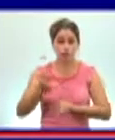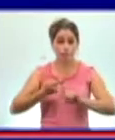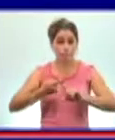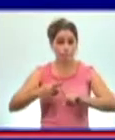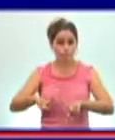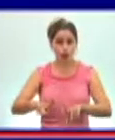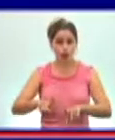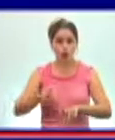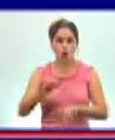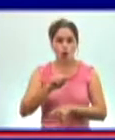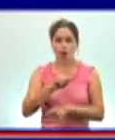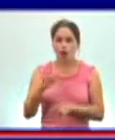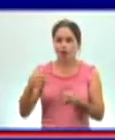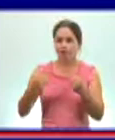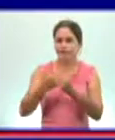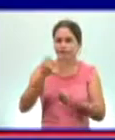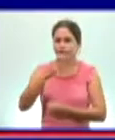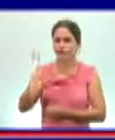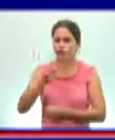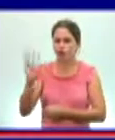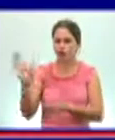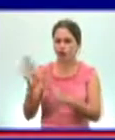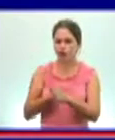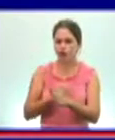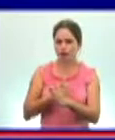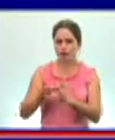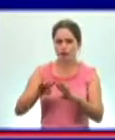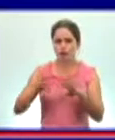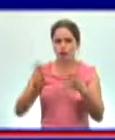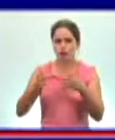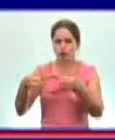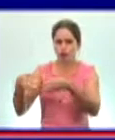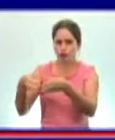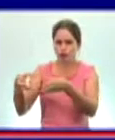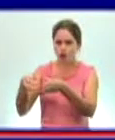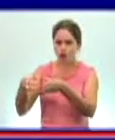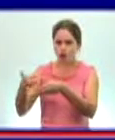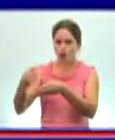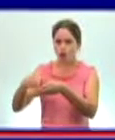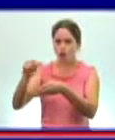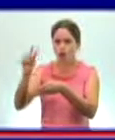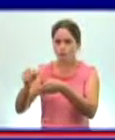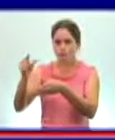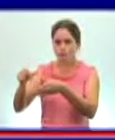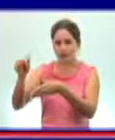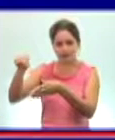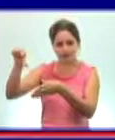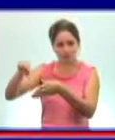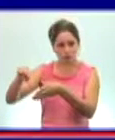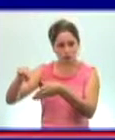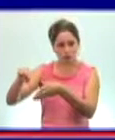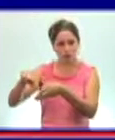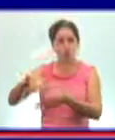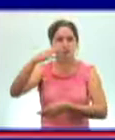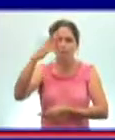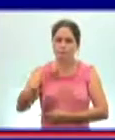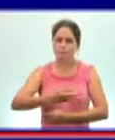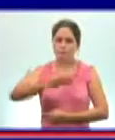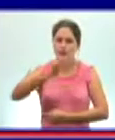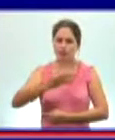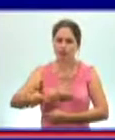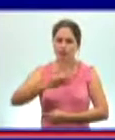no se elimina sencillamente con la eliminación de grupos de alzados en determinados momentos. Siempre que exista un proceso